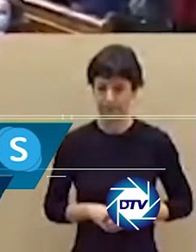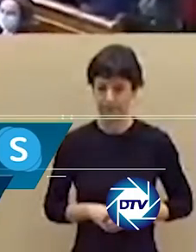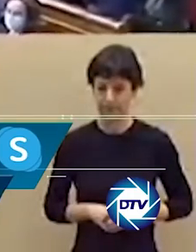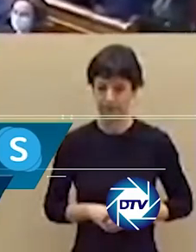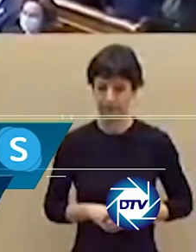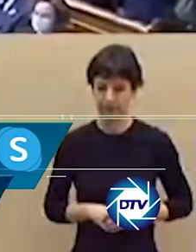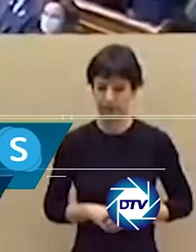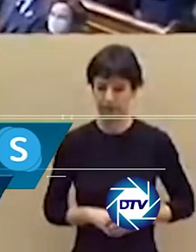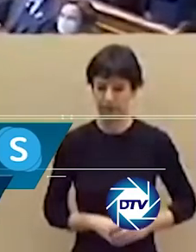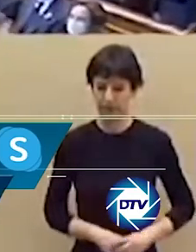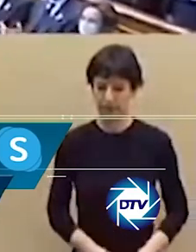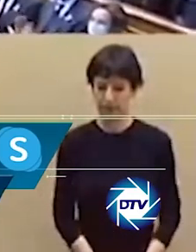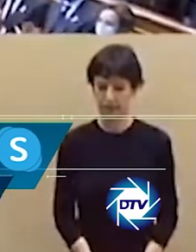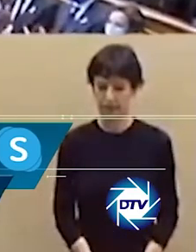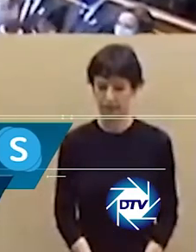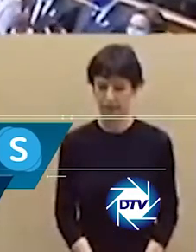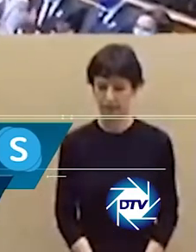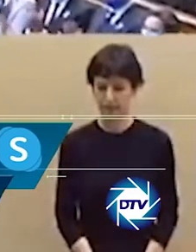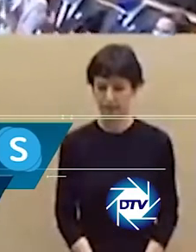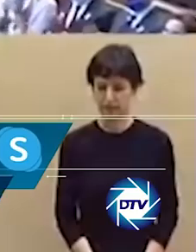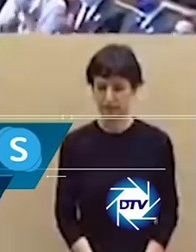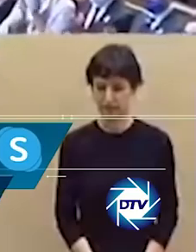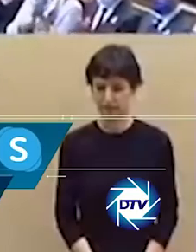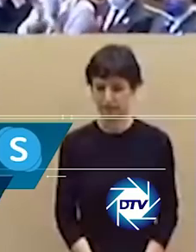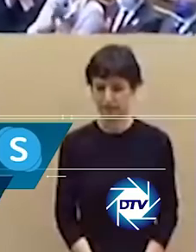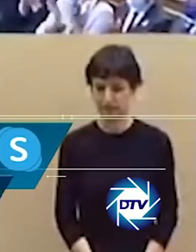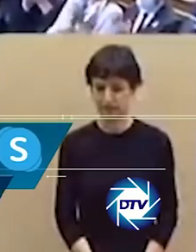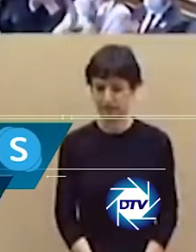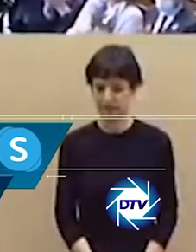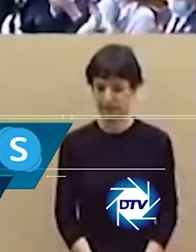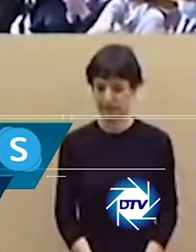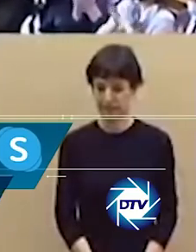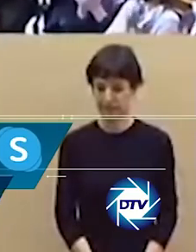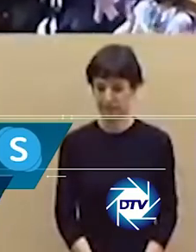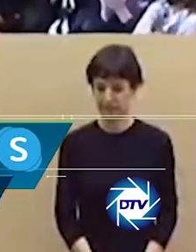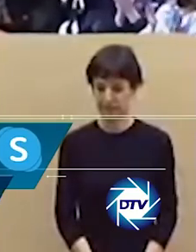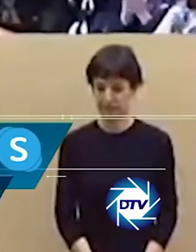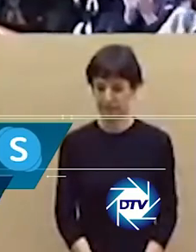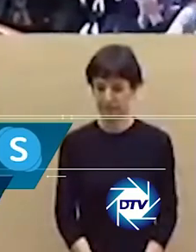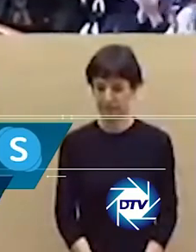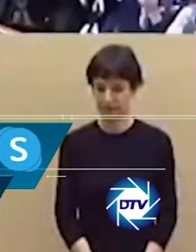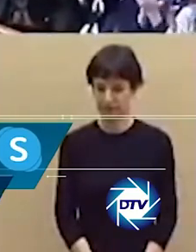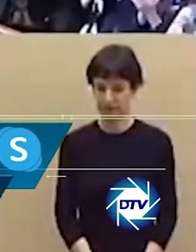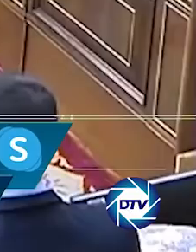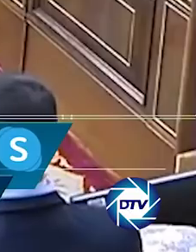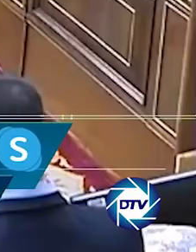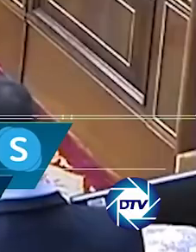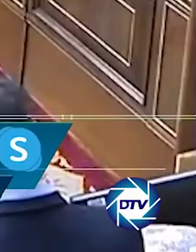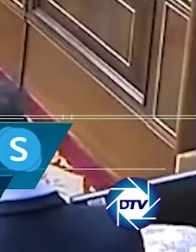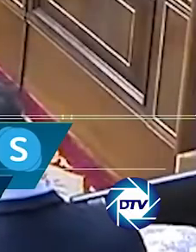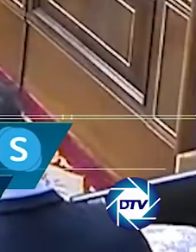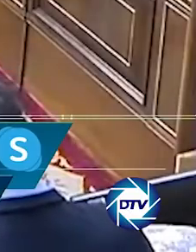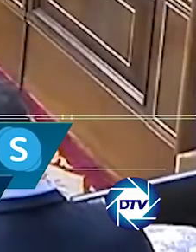permanentemente, aceptando ese gasoducto intolerable, que era un eje Moscú-Berlín,